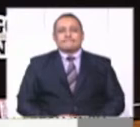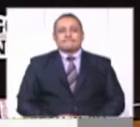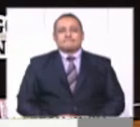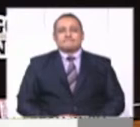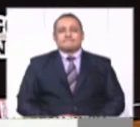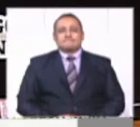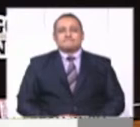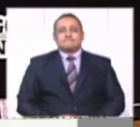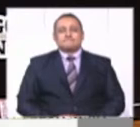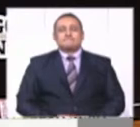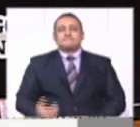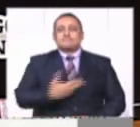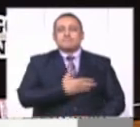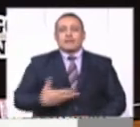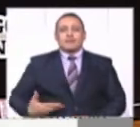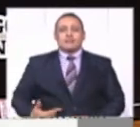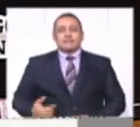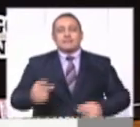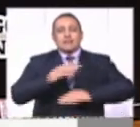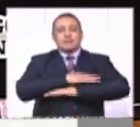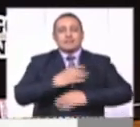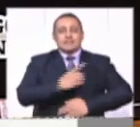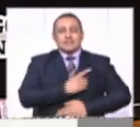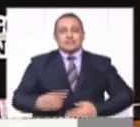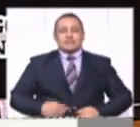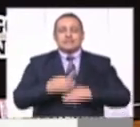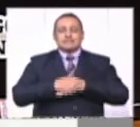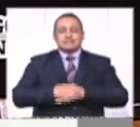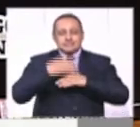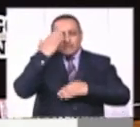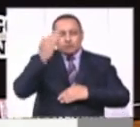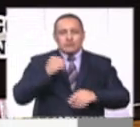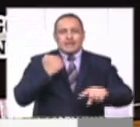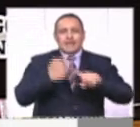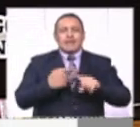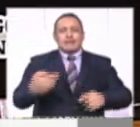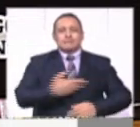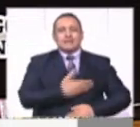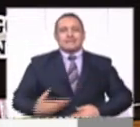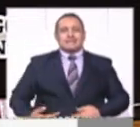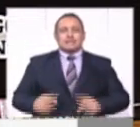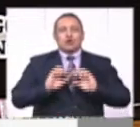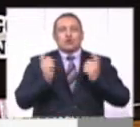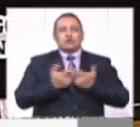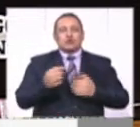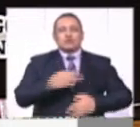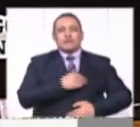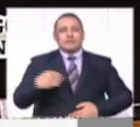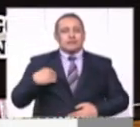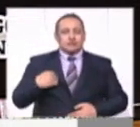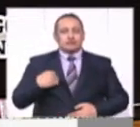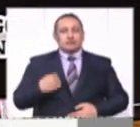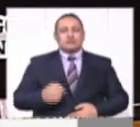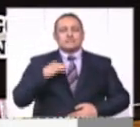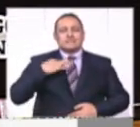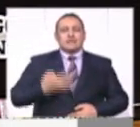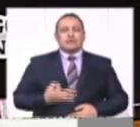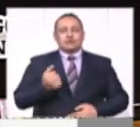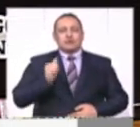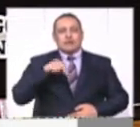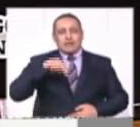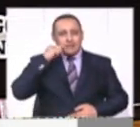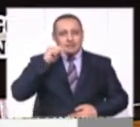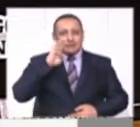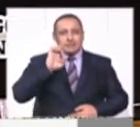escos la presidencia y la mesa directiva saludan al expresidente del Consejo de ministros señor Aníbal